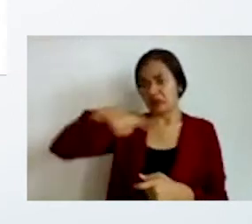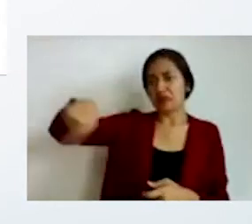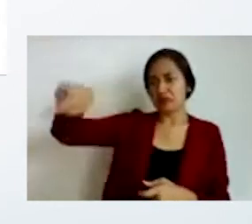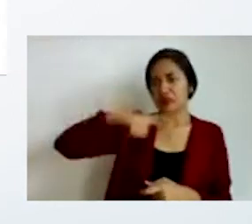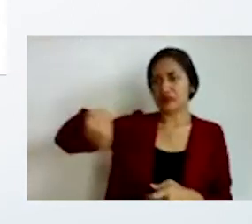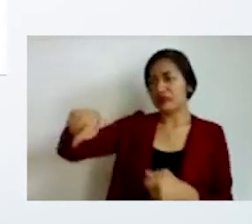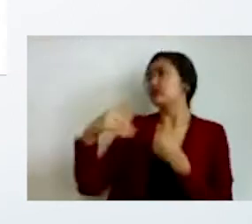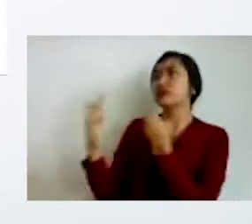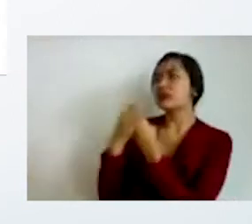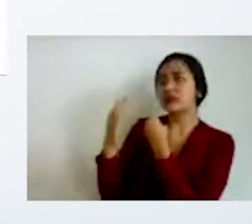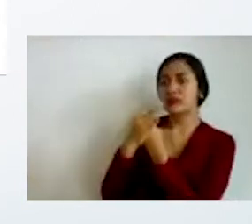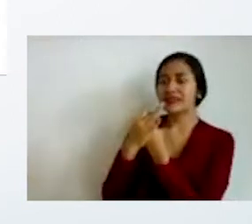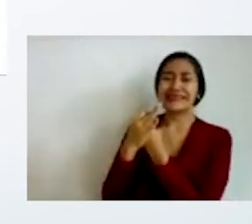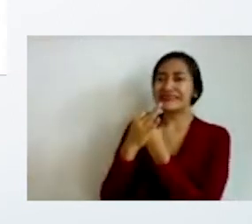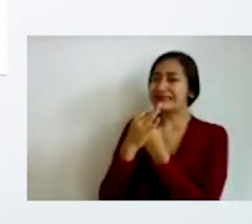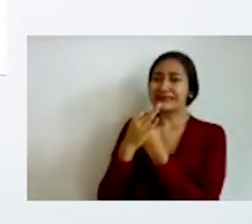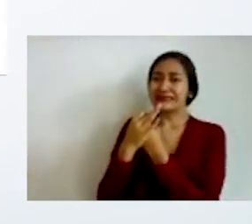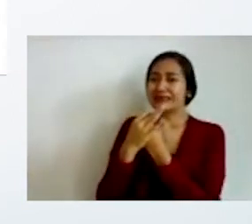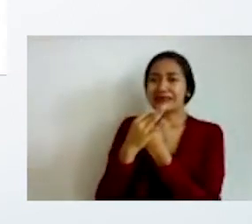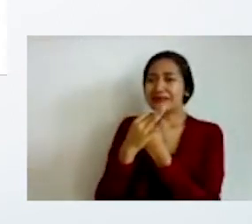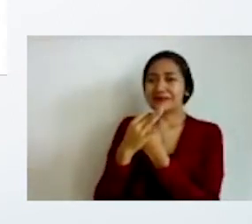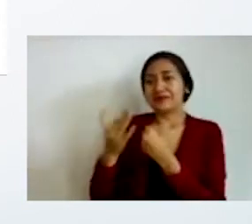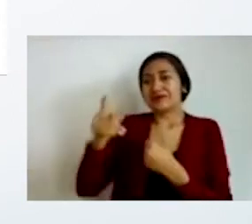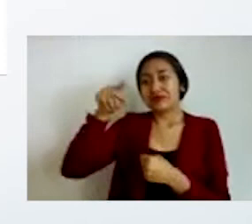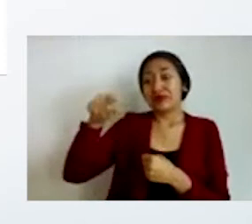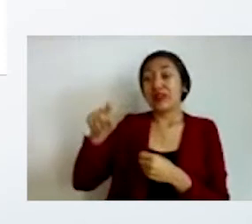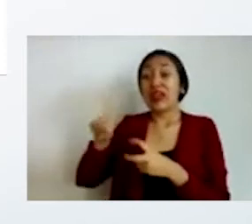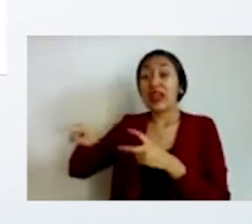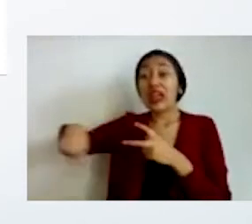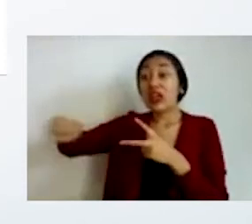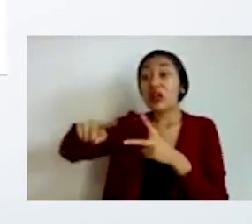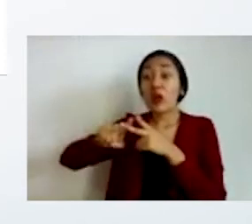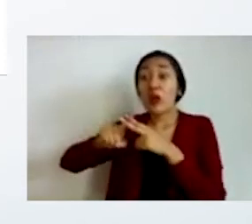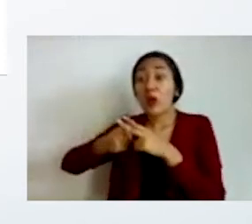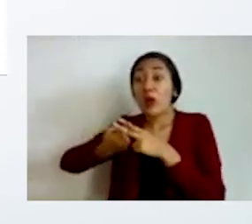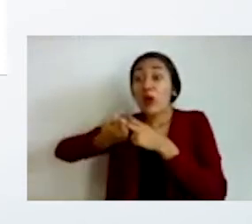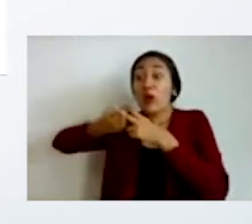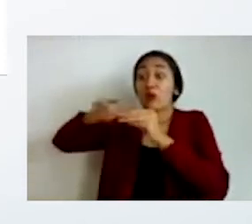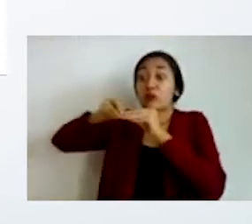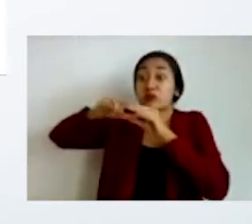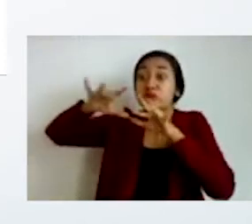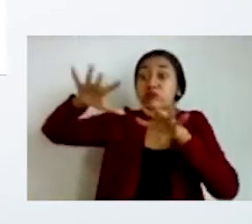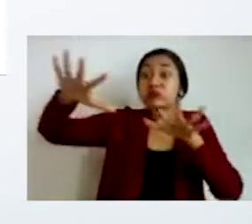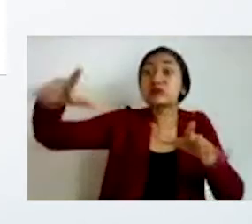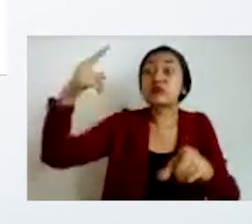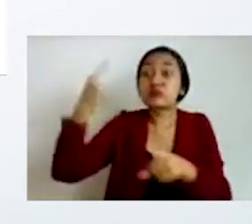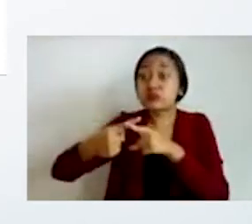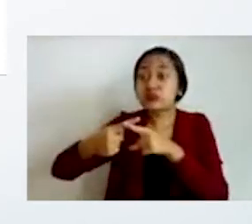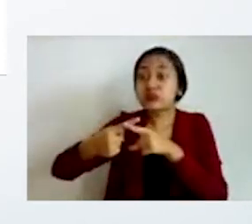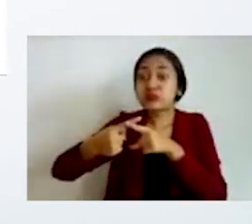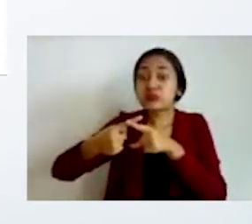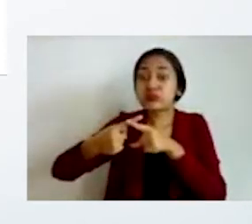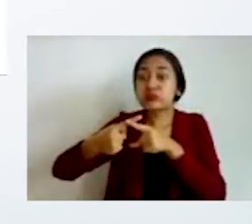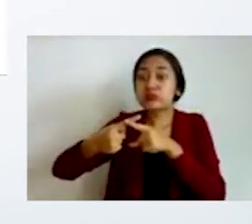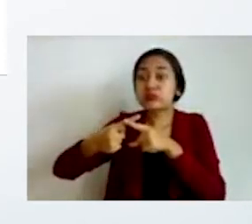son los que hicieron esta Sí, ya me diseminación. di cuenta. Hay Pero, alguien que dice que se llama Wanda, pero a